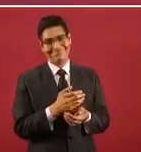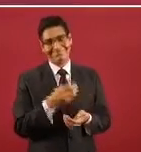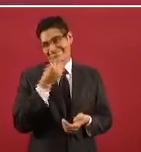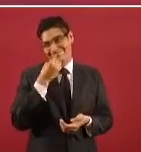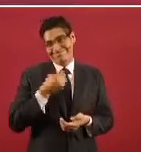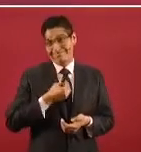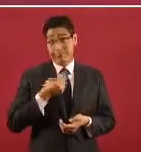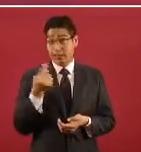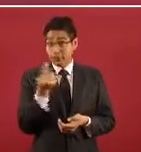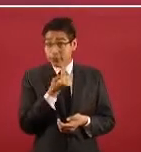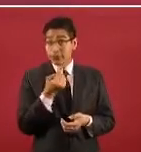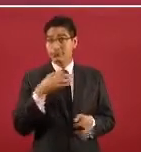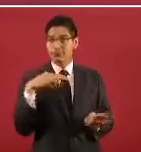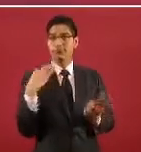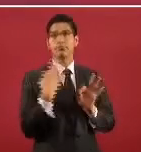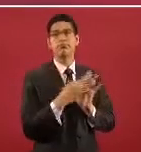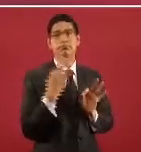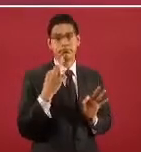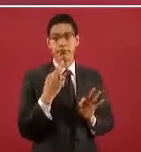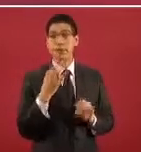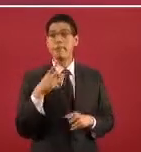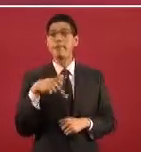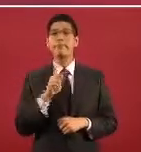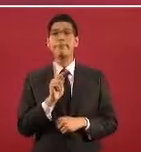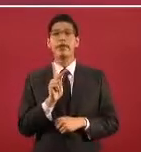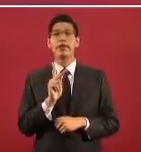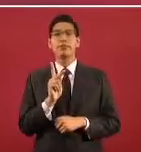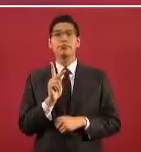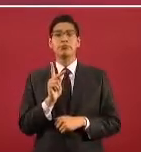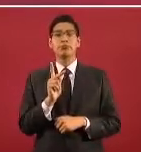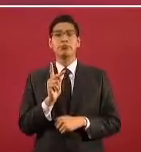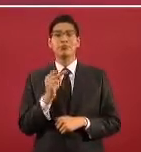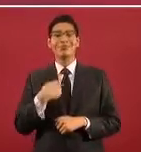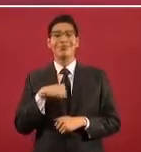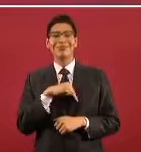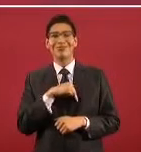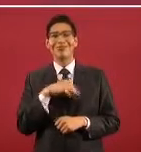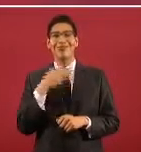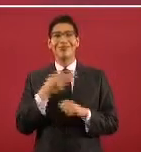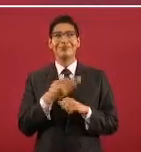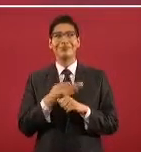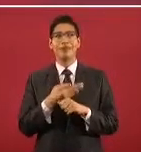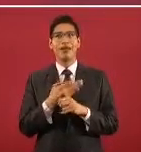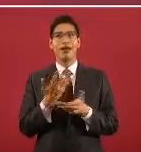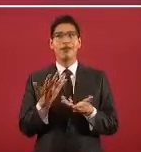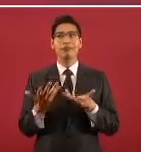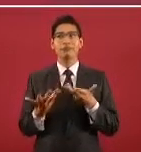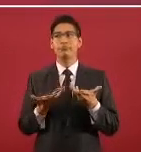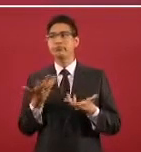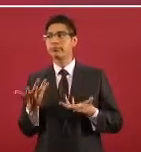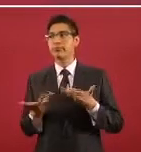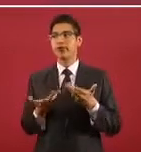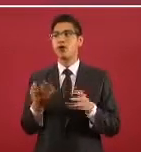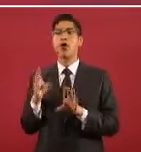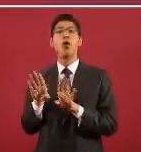¿Sí? Nada más estamos viendo cómo conseguimos los fondos.